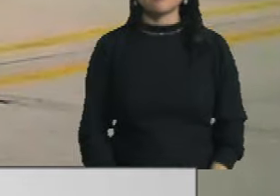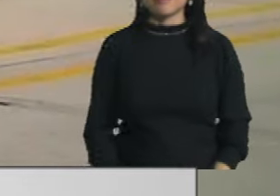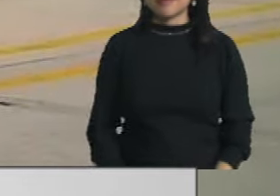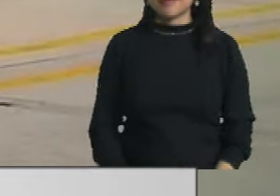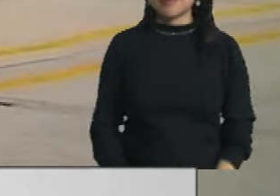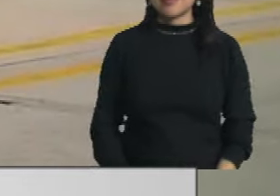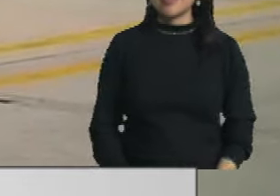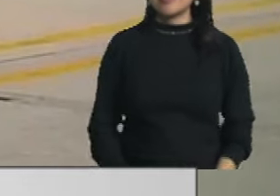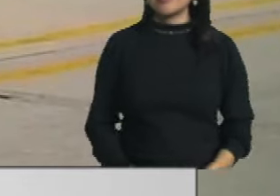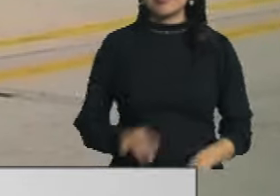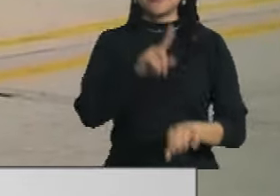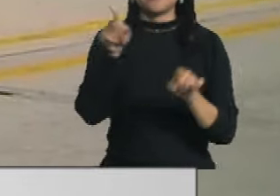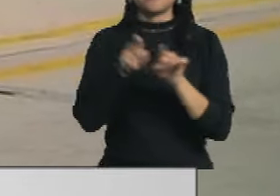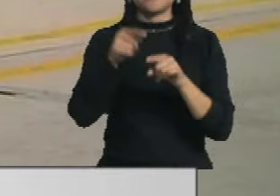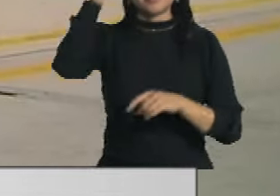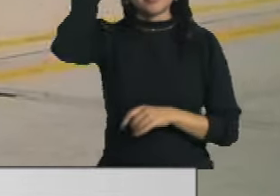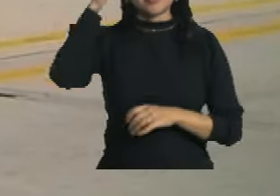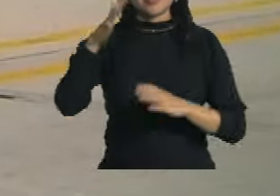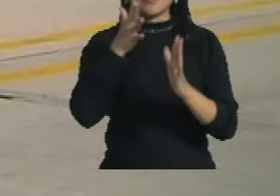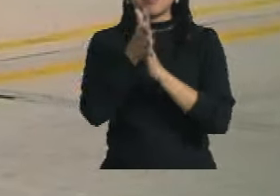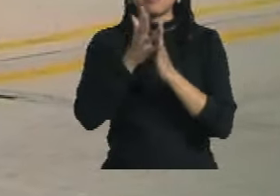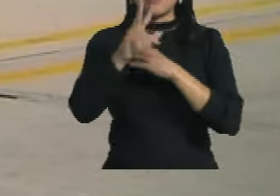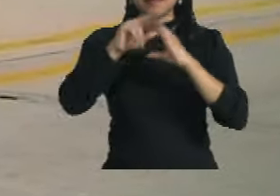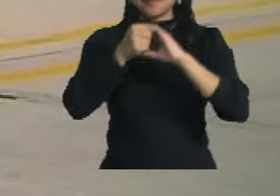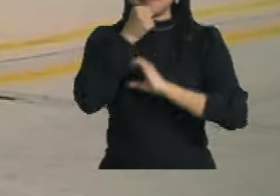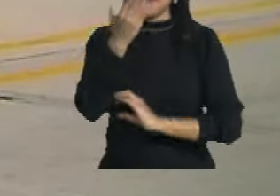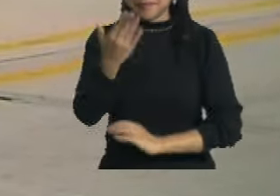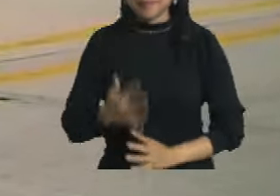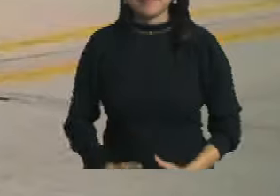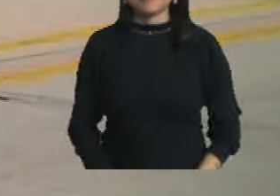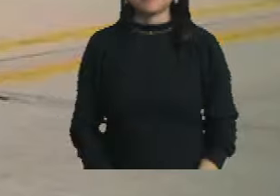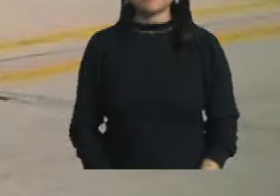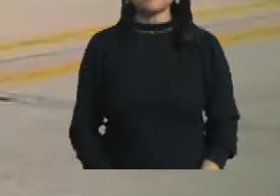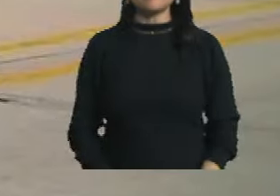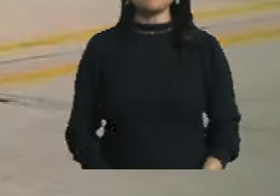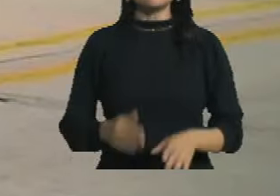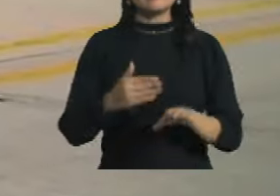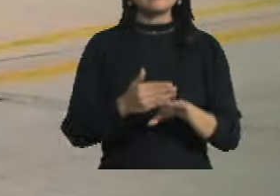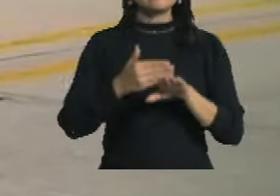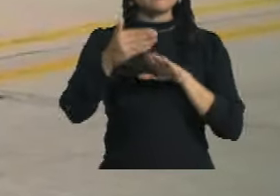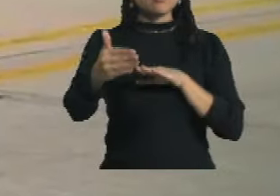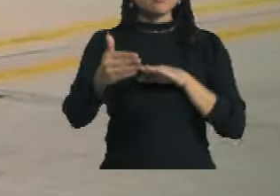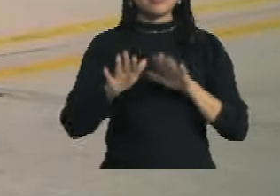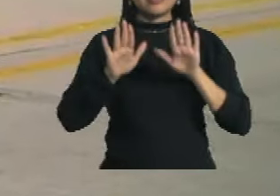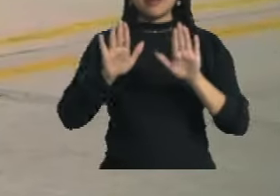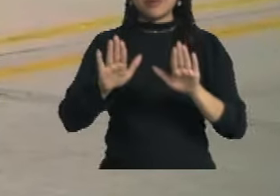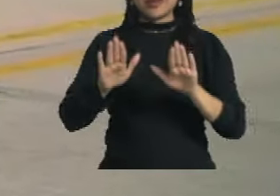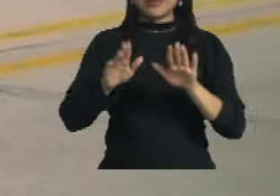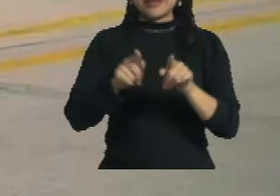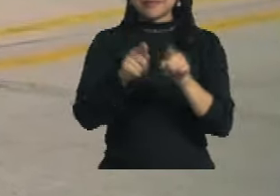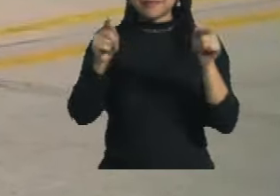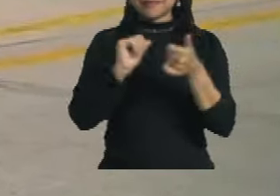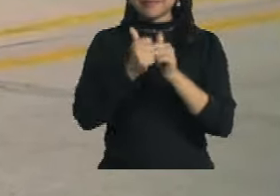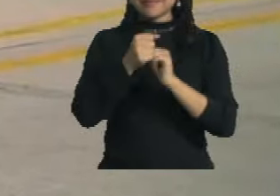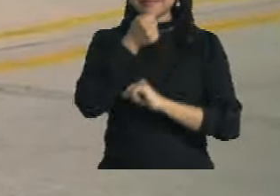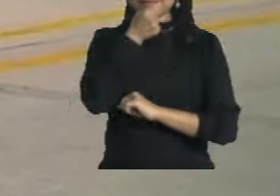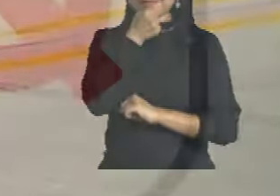Es todo desde Cartagena, informó Tatiana Rodríguez para Noticentro 1 CMI. Después de la pausa, toda la información